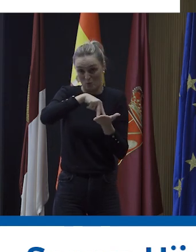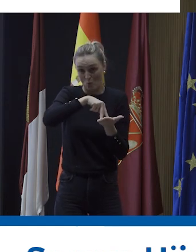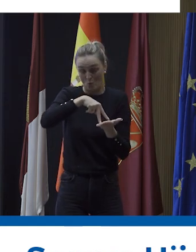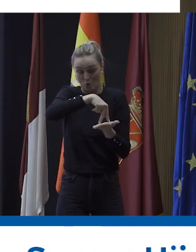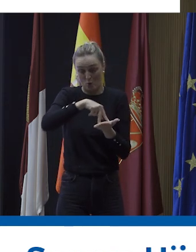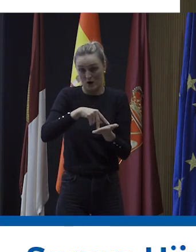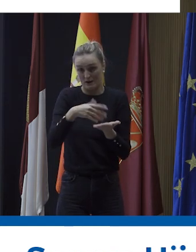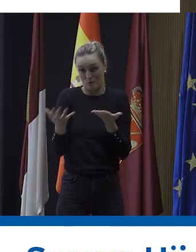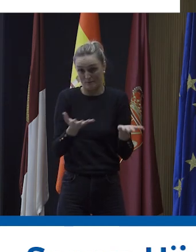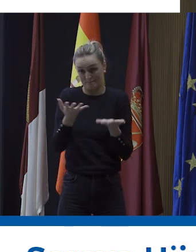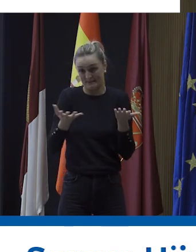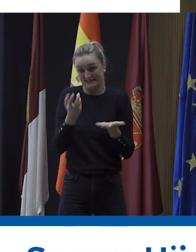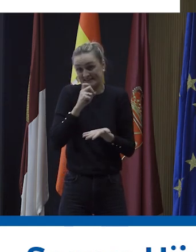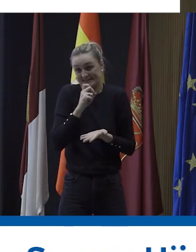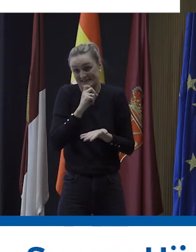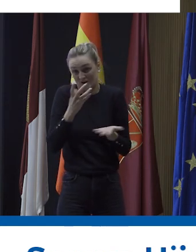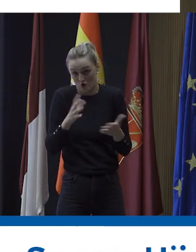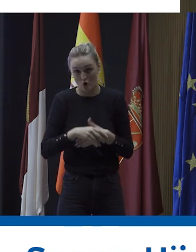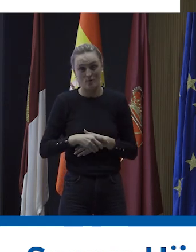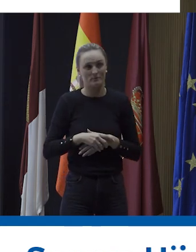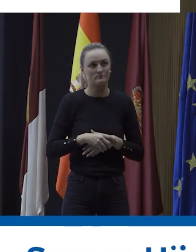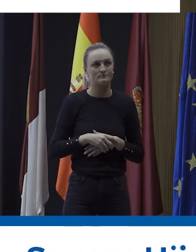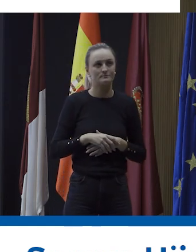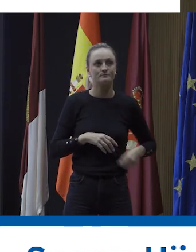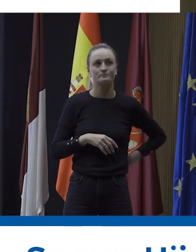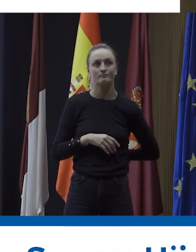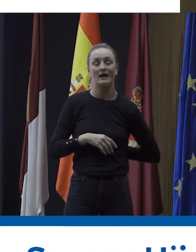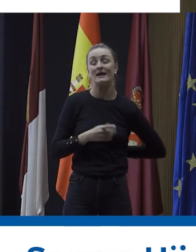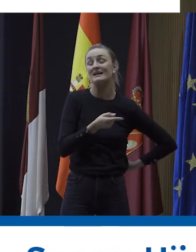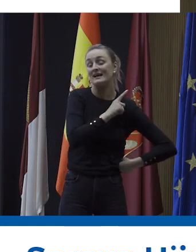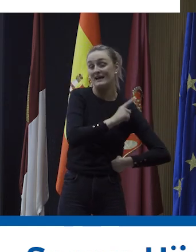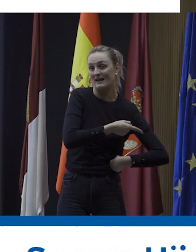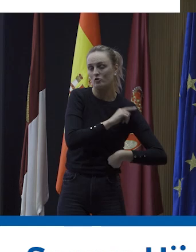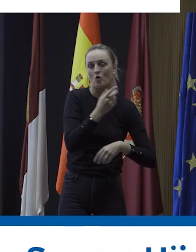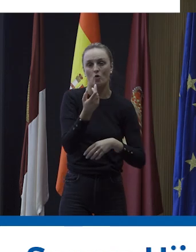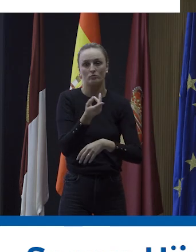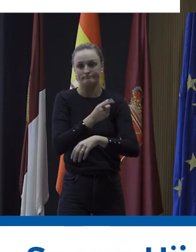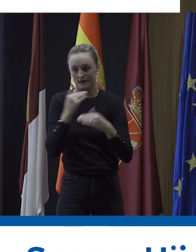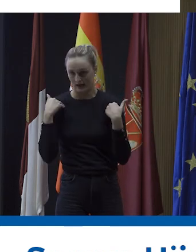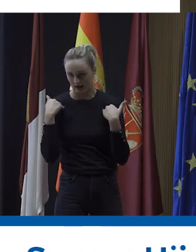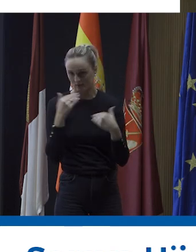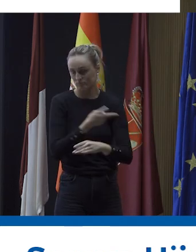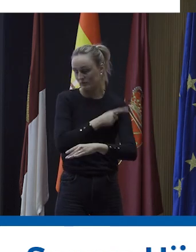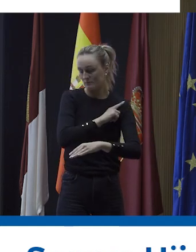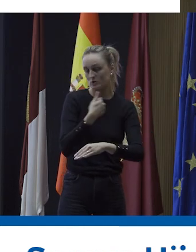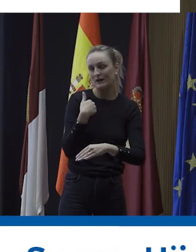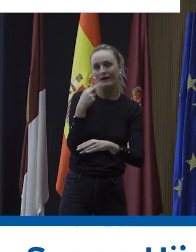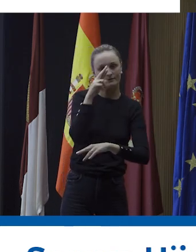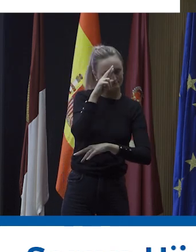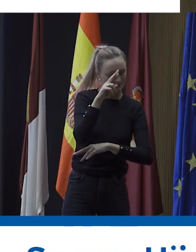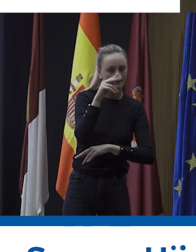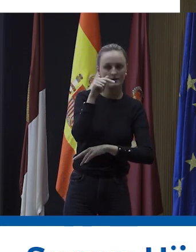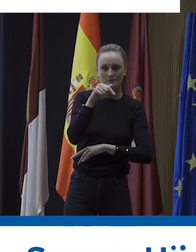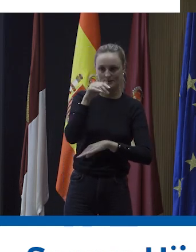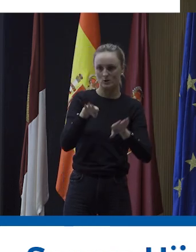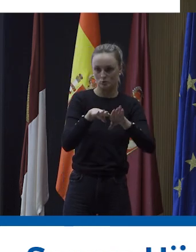realizando, como para encima encontrar el suelo pélvico. Bueno, pues hay ejercicios o deportes que respetan mucho